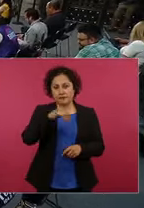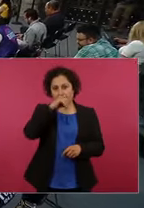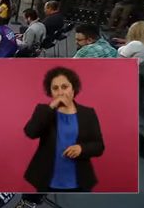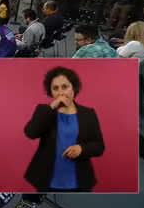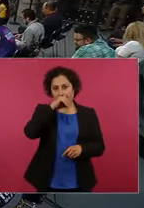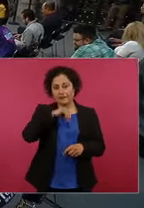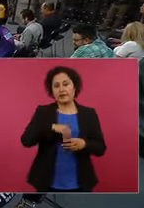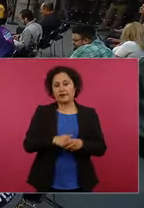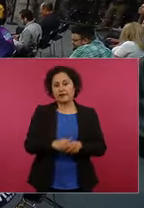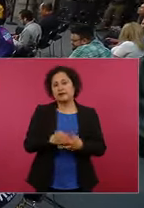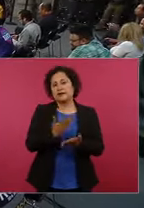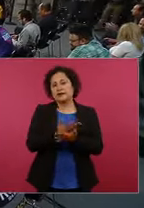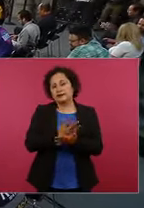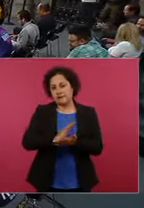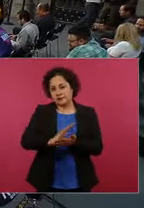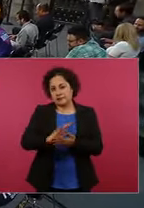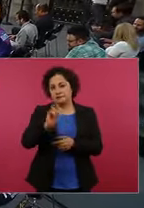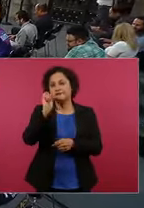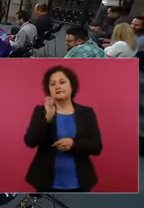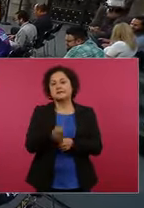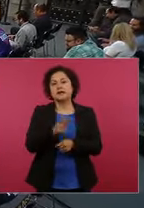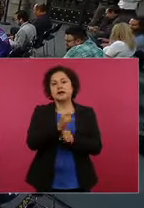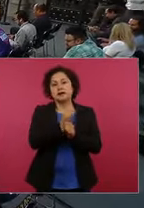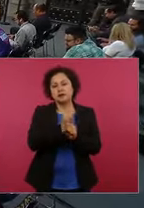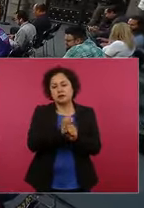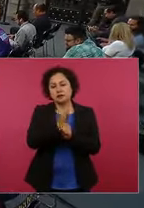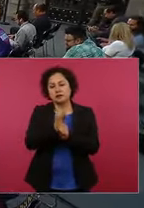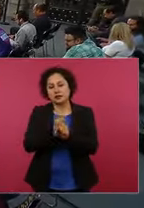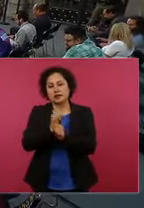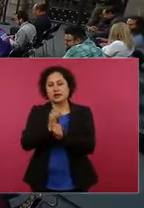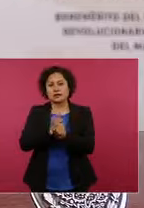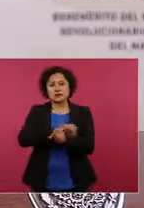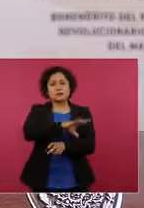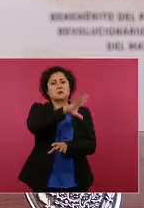se hizo toda la investigación, ya lo expliqué,